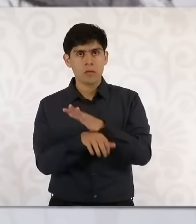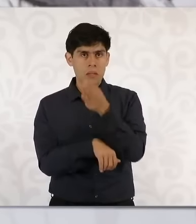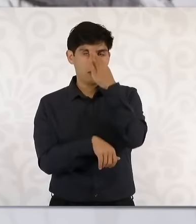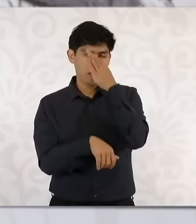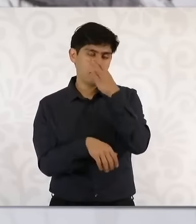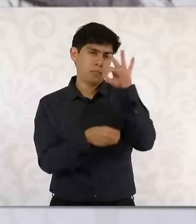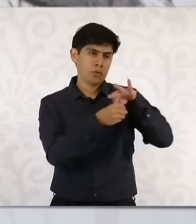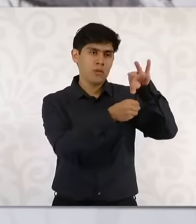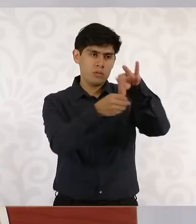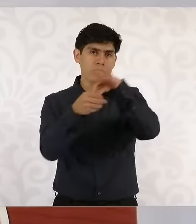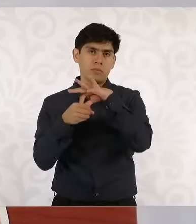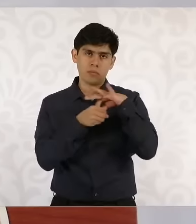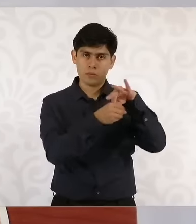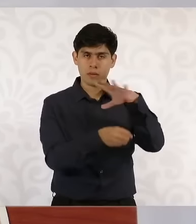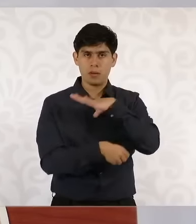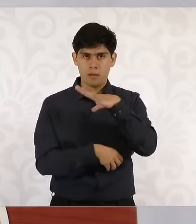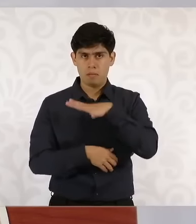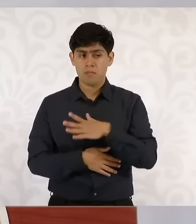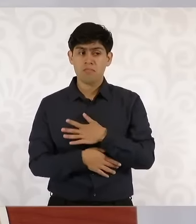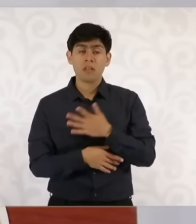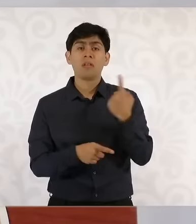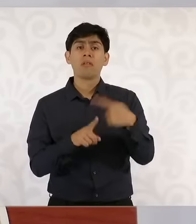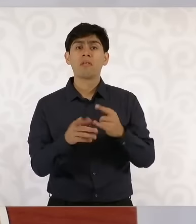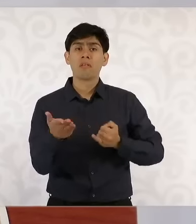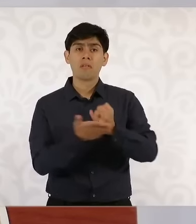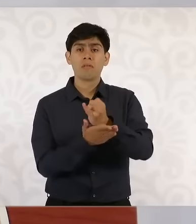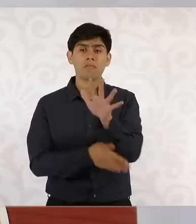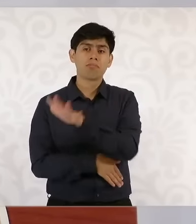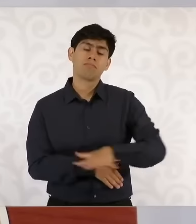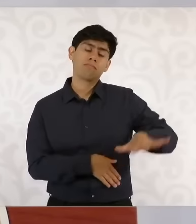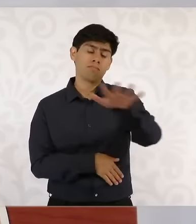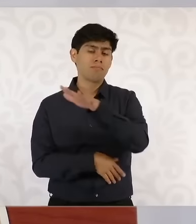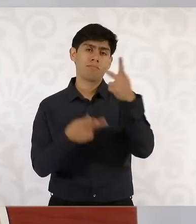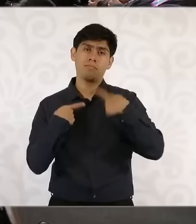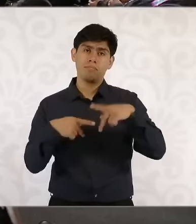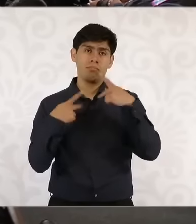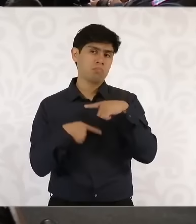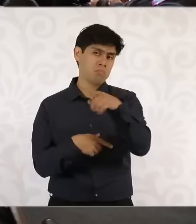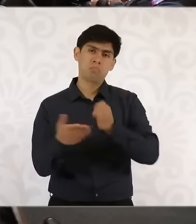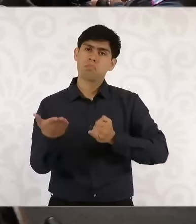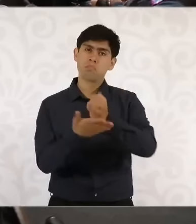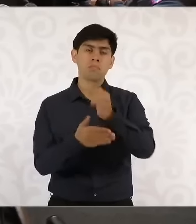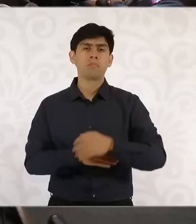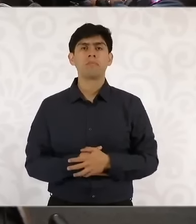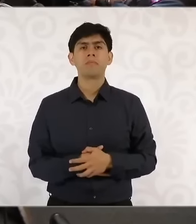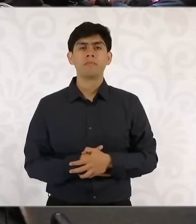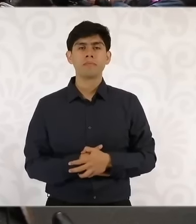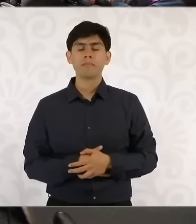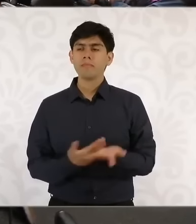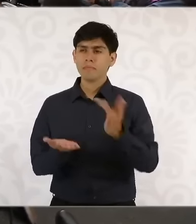periodo electoral y que diga el pueblo lo que quiere. Gracias, presidenta.